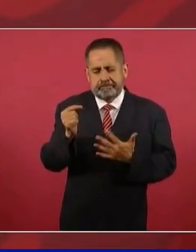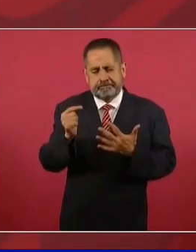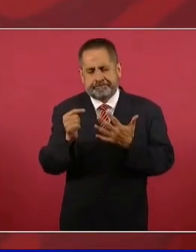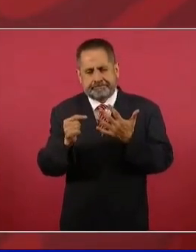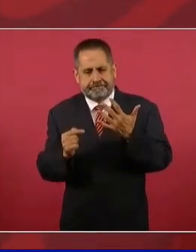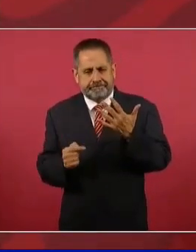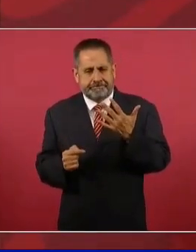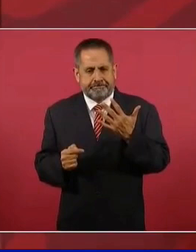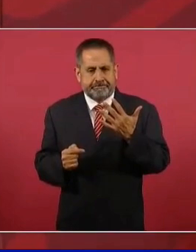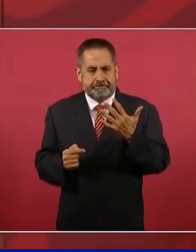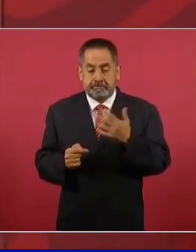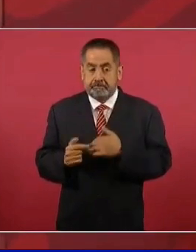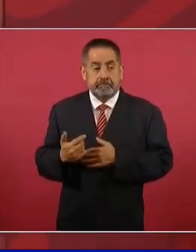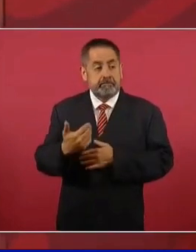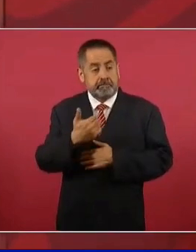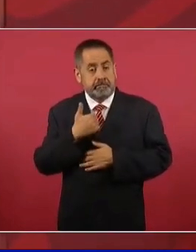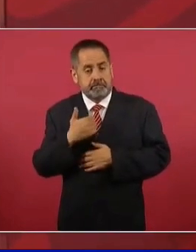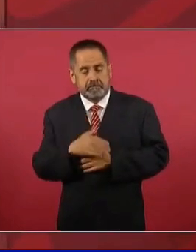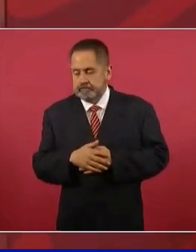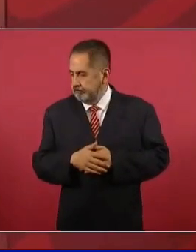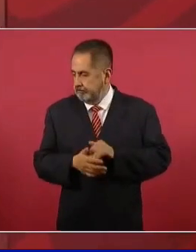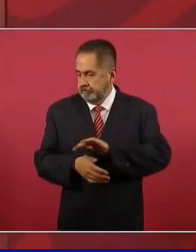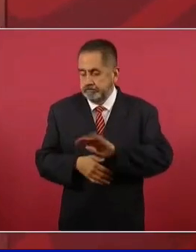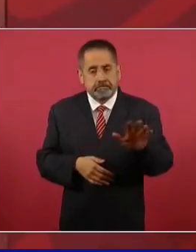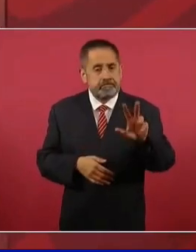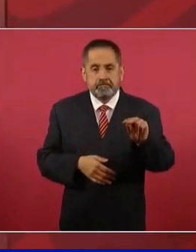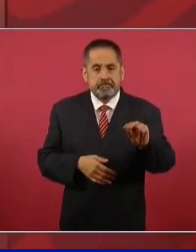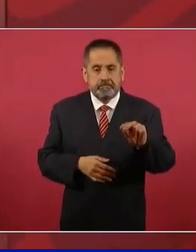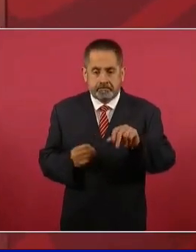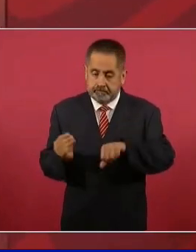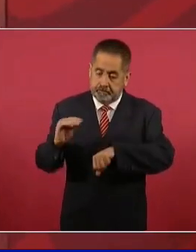otras mercancías? No, no va a haber.